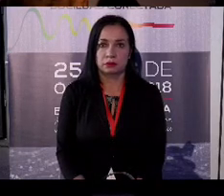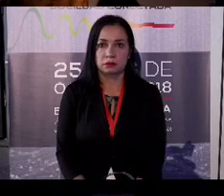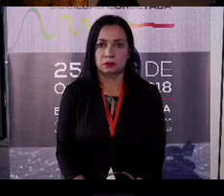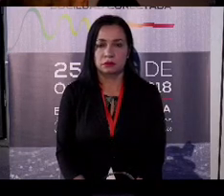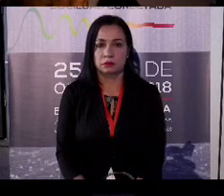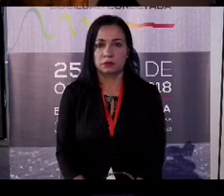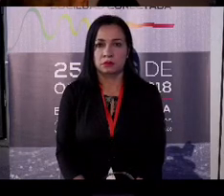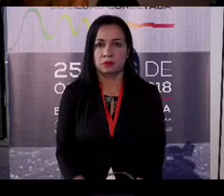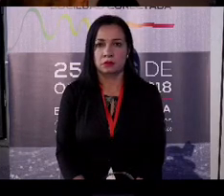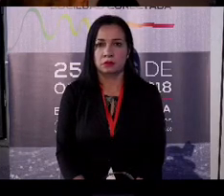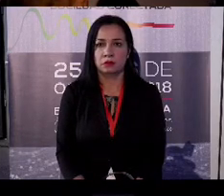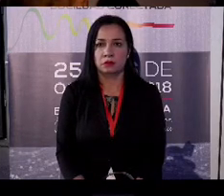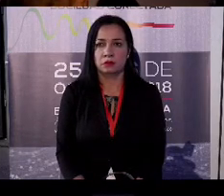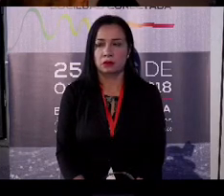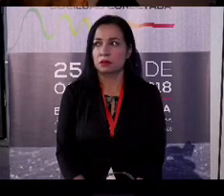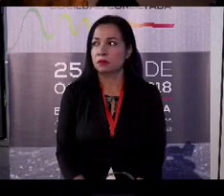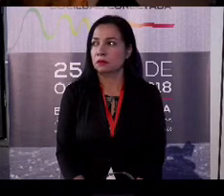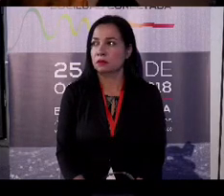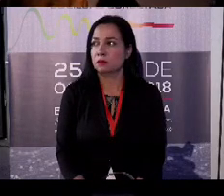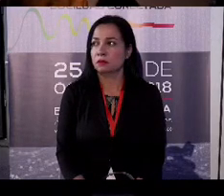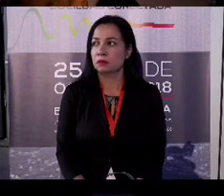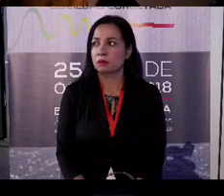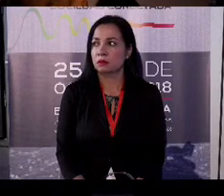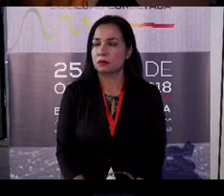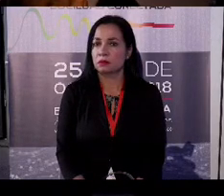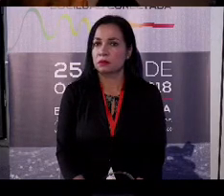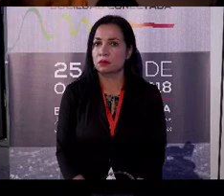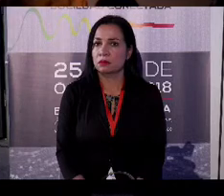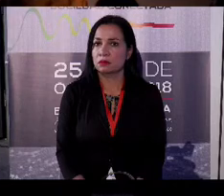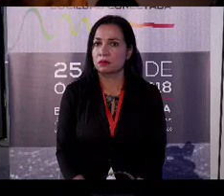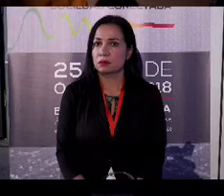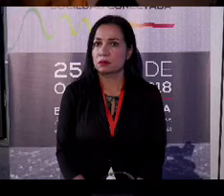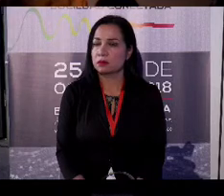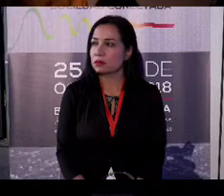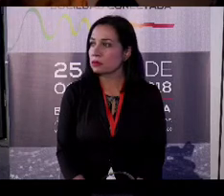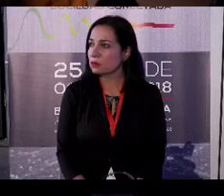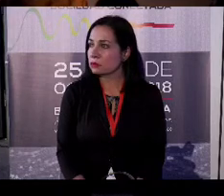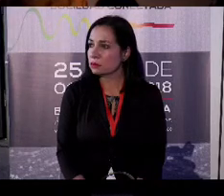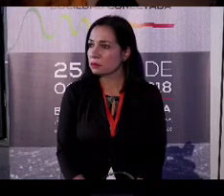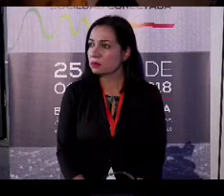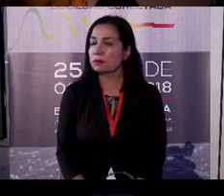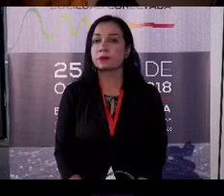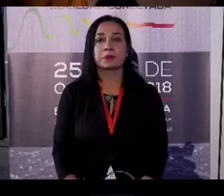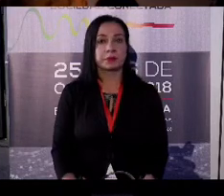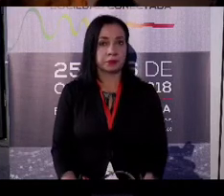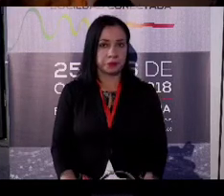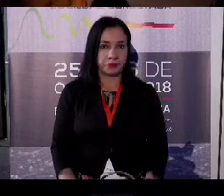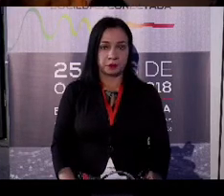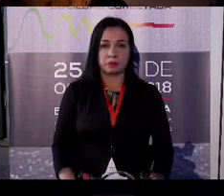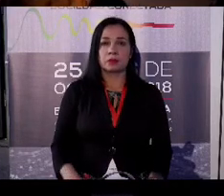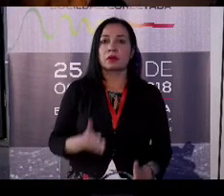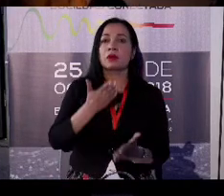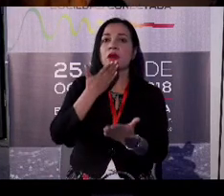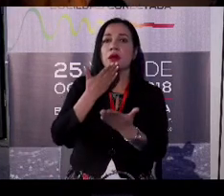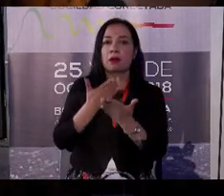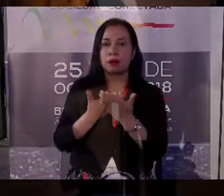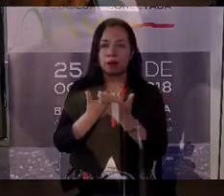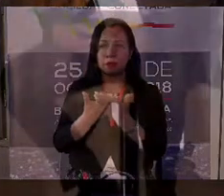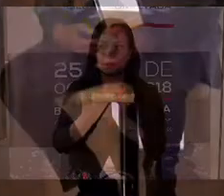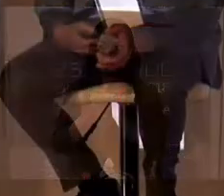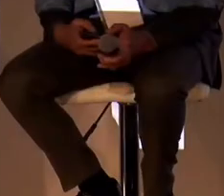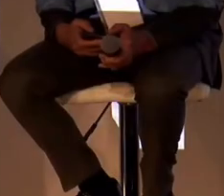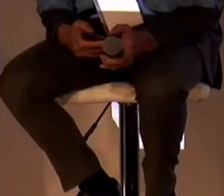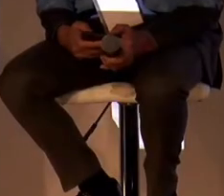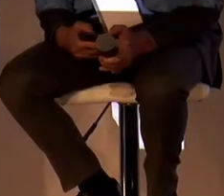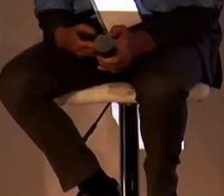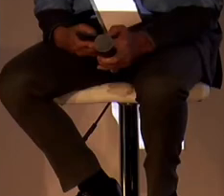Bueno, antes que nada, agradecer a la ANE por la invitación al Congreso y por invitarme a moderar este panel sobre el futuro de la